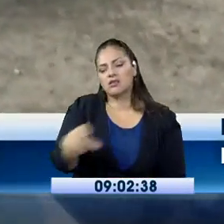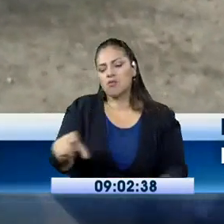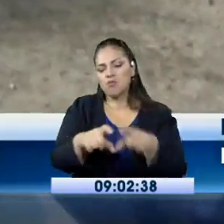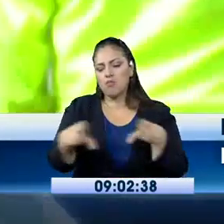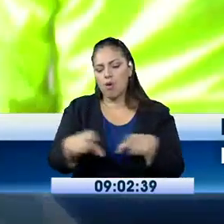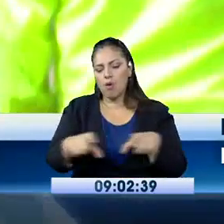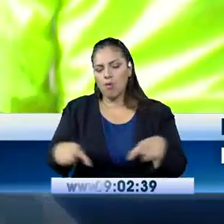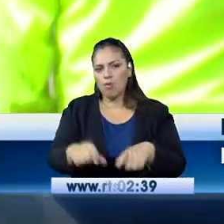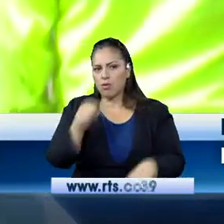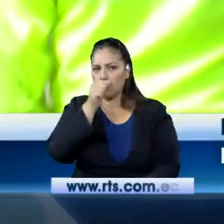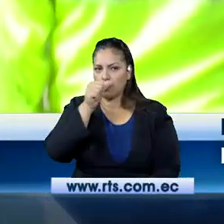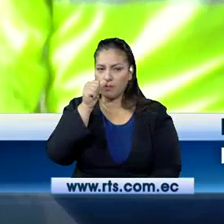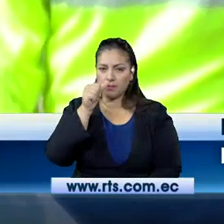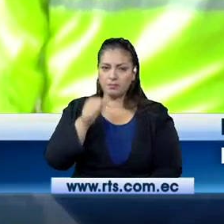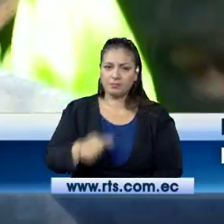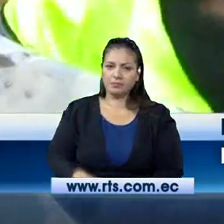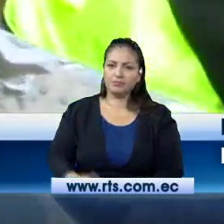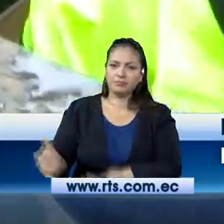ecuatoriano.